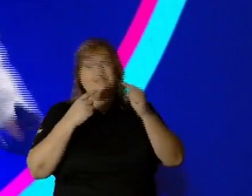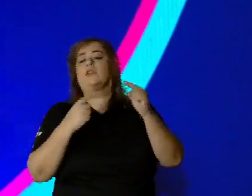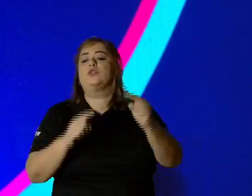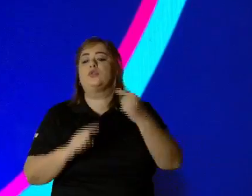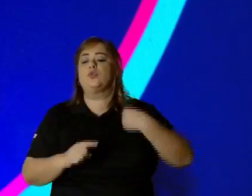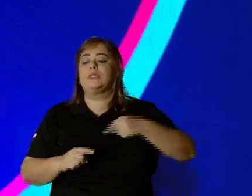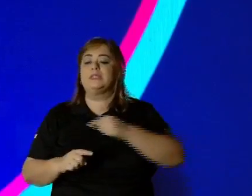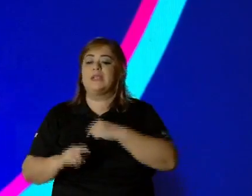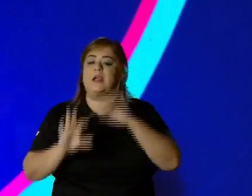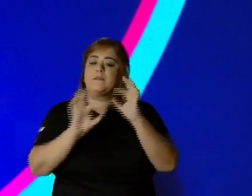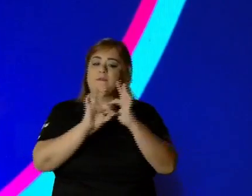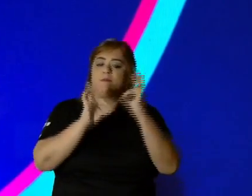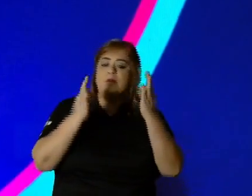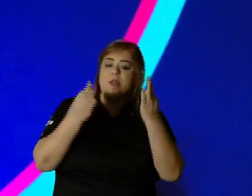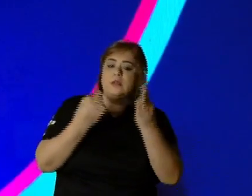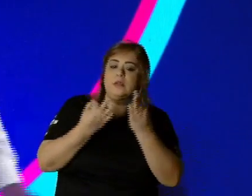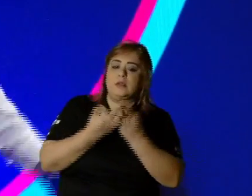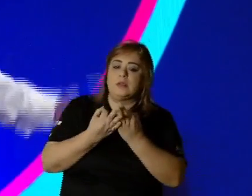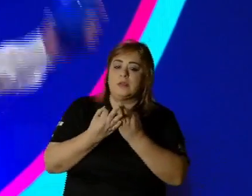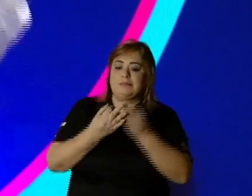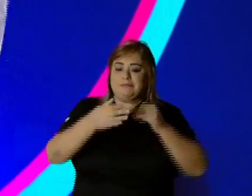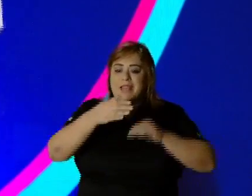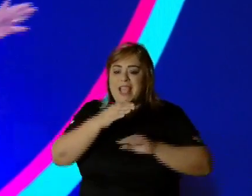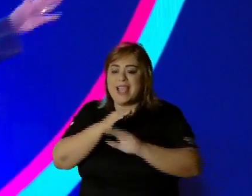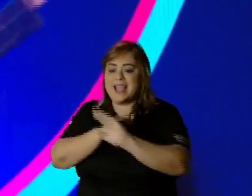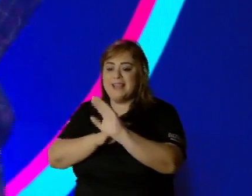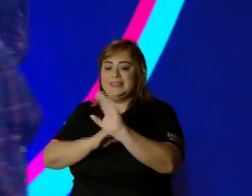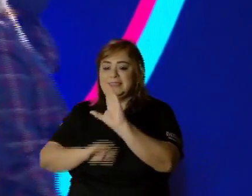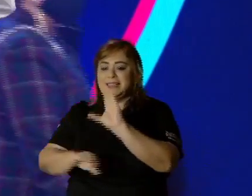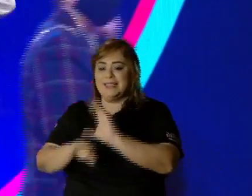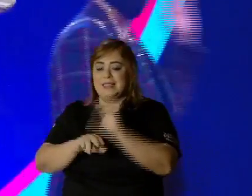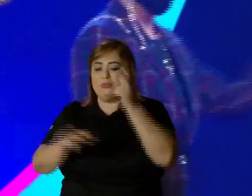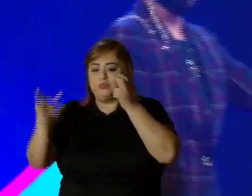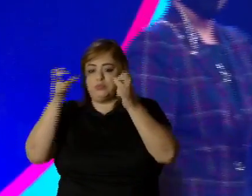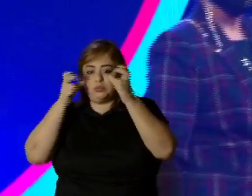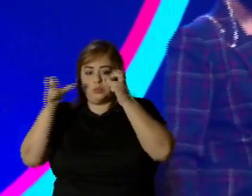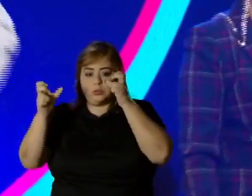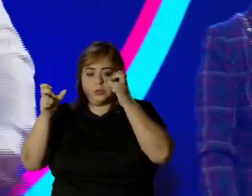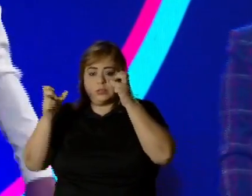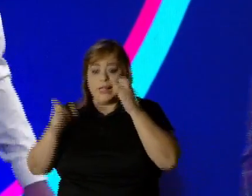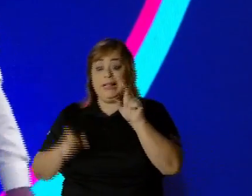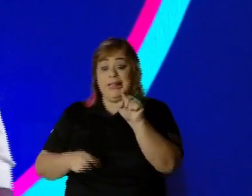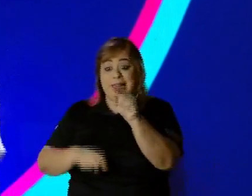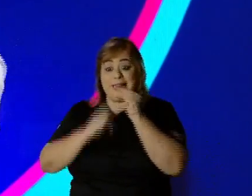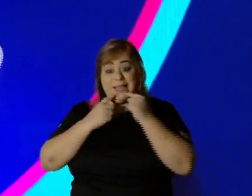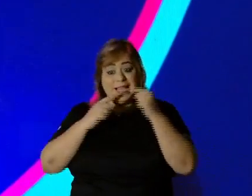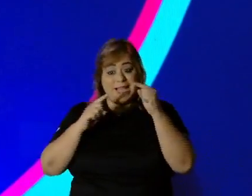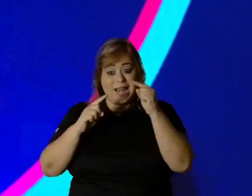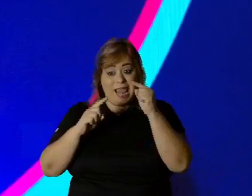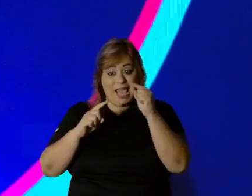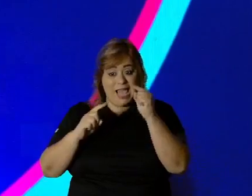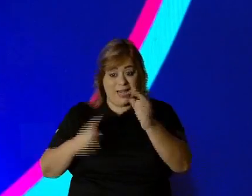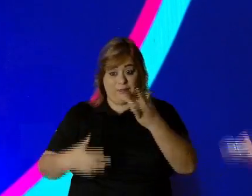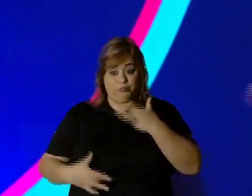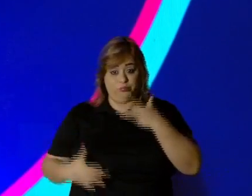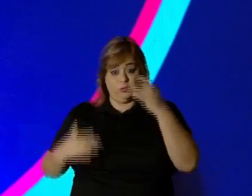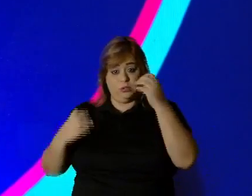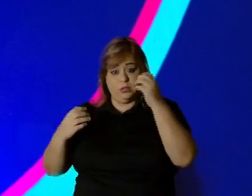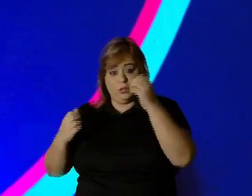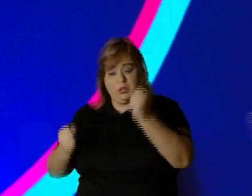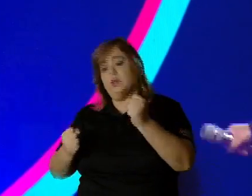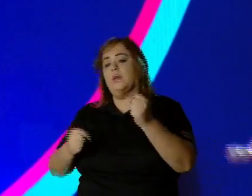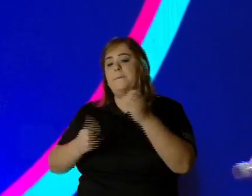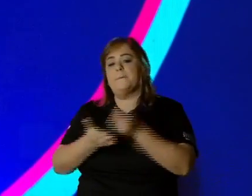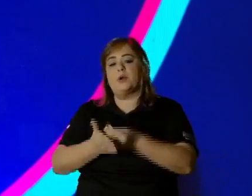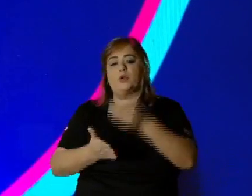familiares, gloria al Señor, entran por las puertas, declaramos que hay sanidad en cada uno de ellos, gloria a Dios, y hay